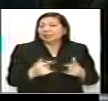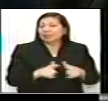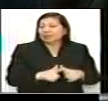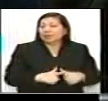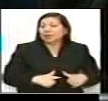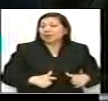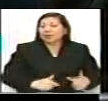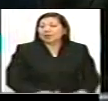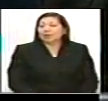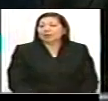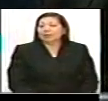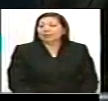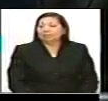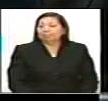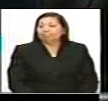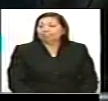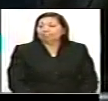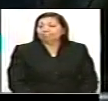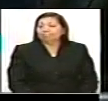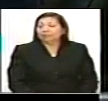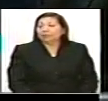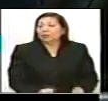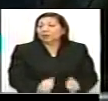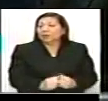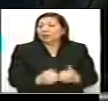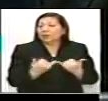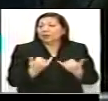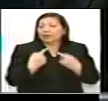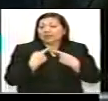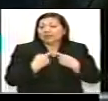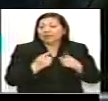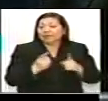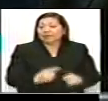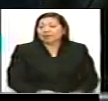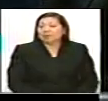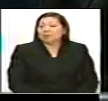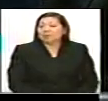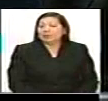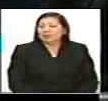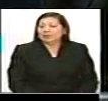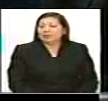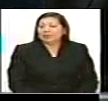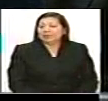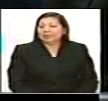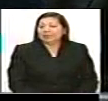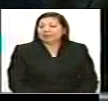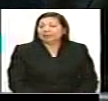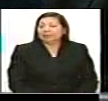siguen impedidos de contar con esta información.